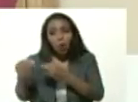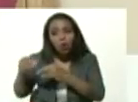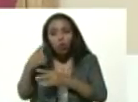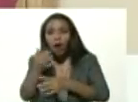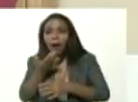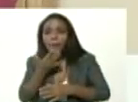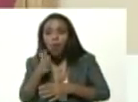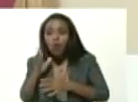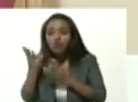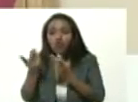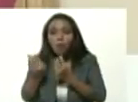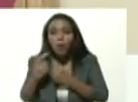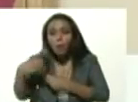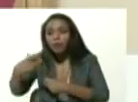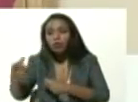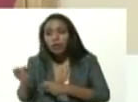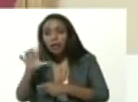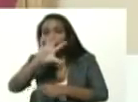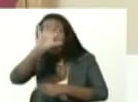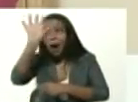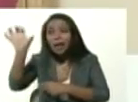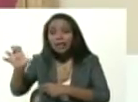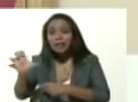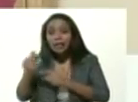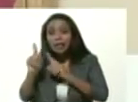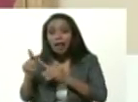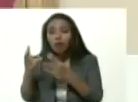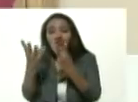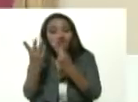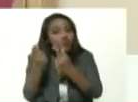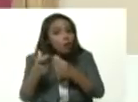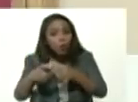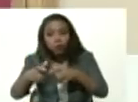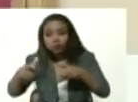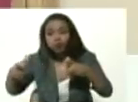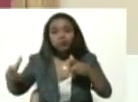que tiene, de los países con un gran número de casos, es el que